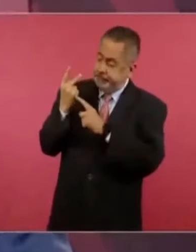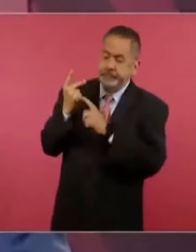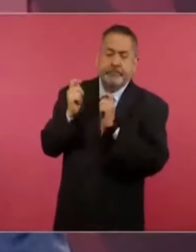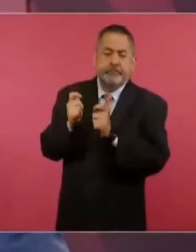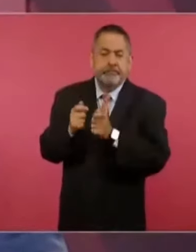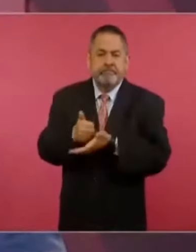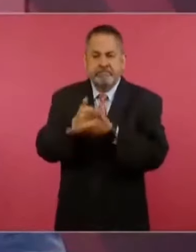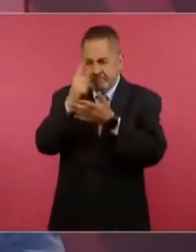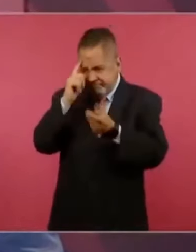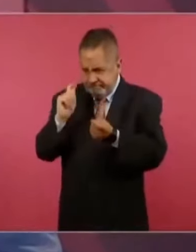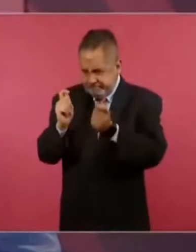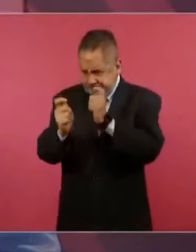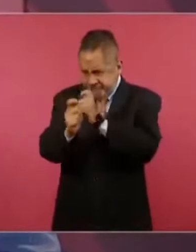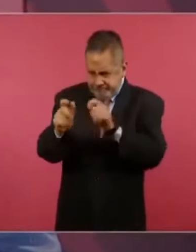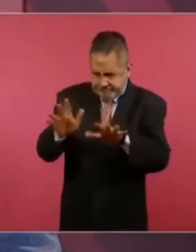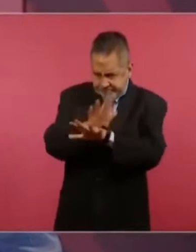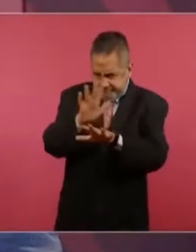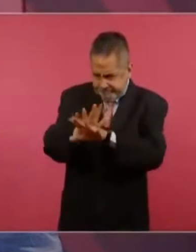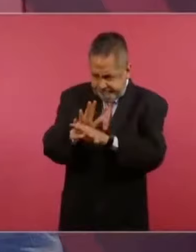transformación.